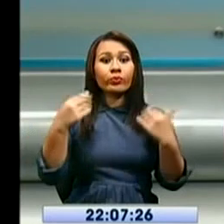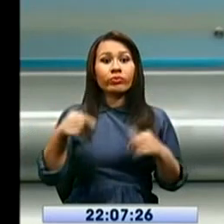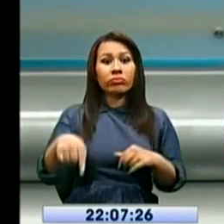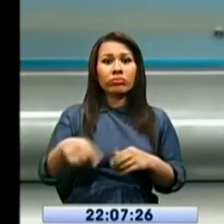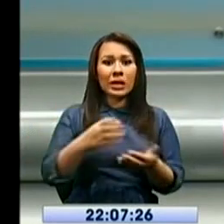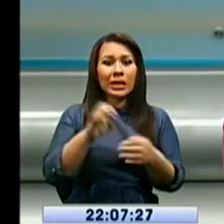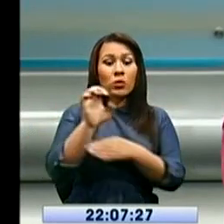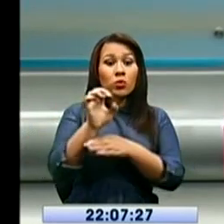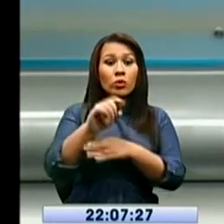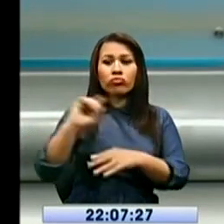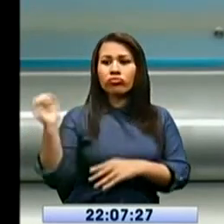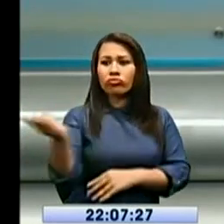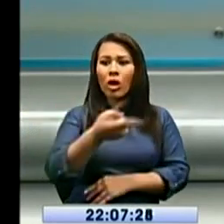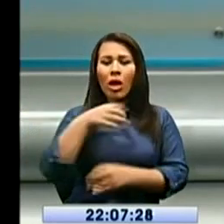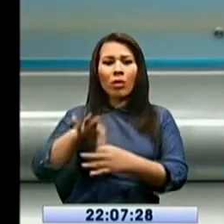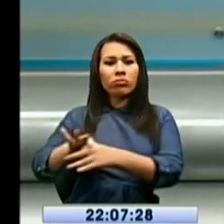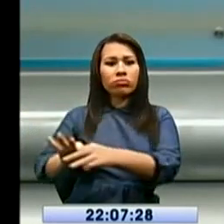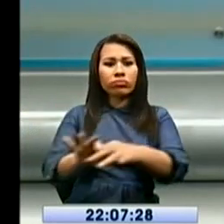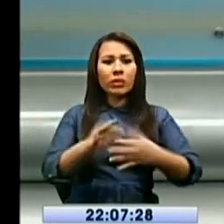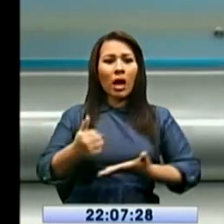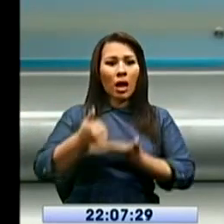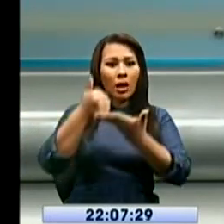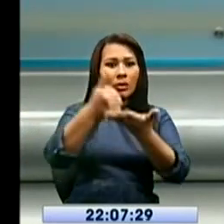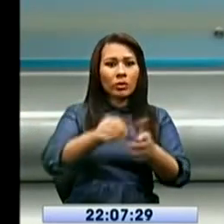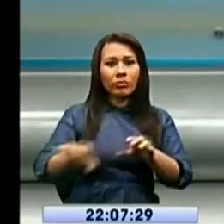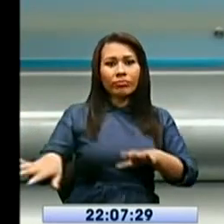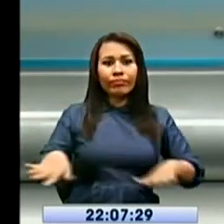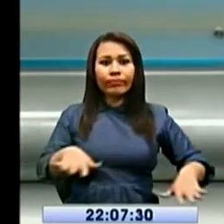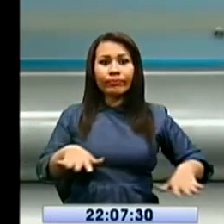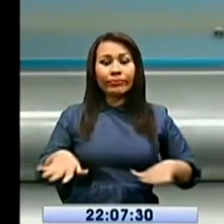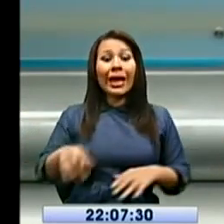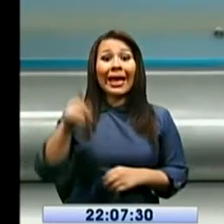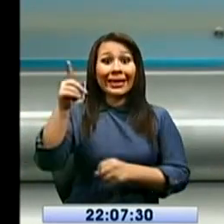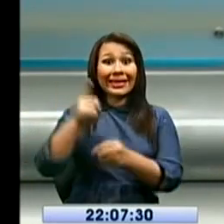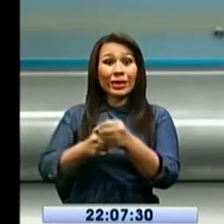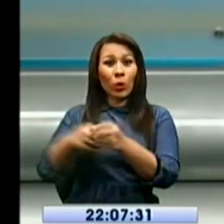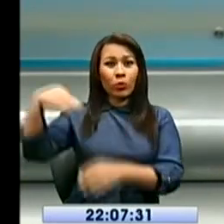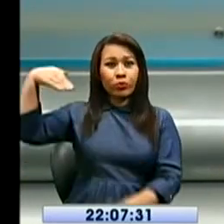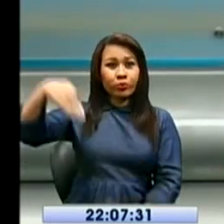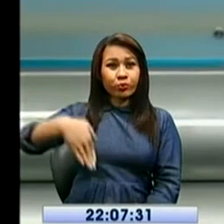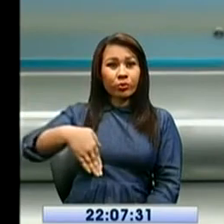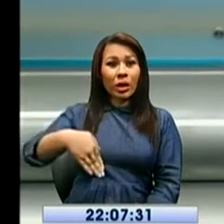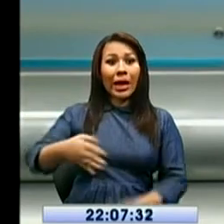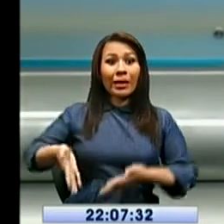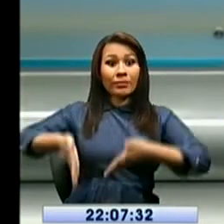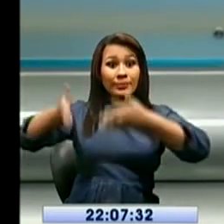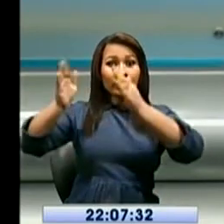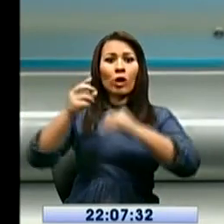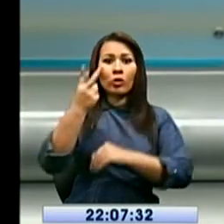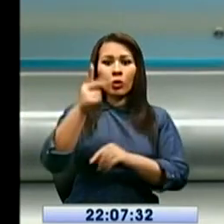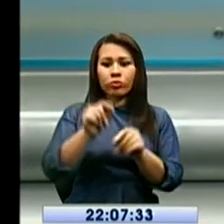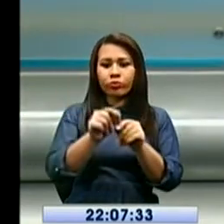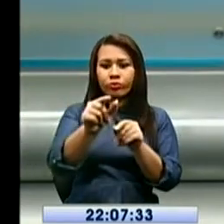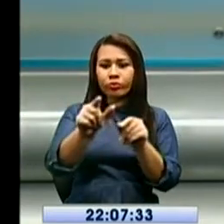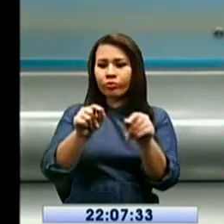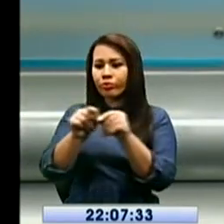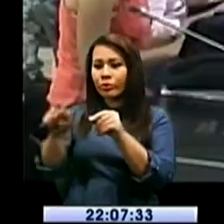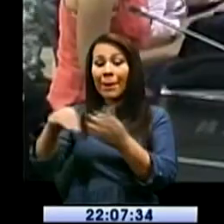y cooperar con ayuda tras el terremoto. Hoy recorrieron las zonas cero de dos cantones manabitas.